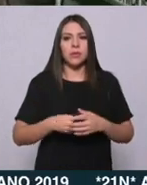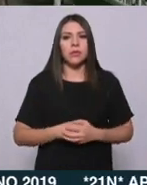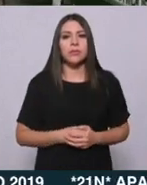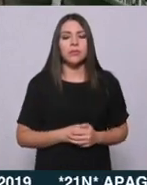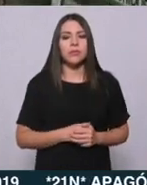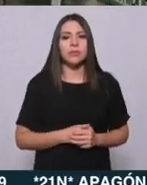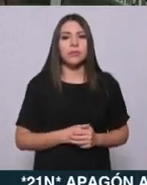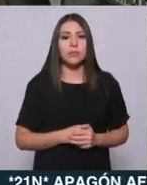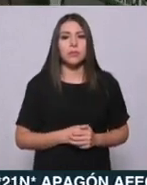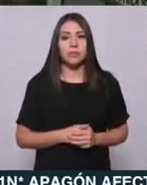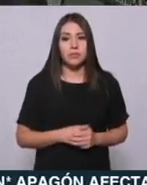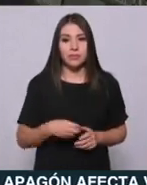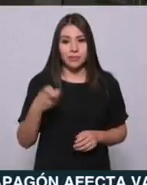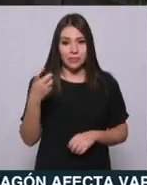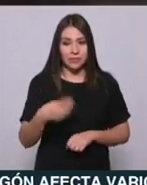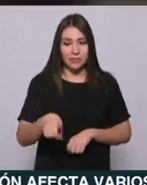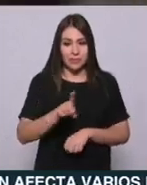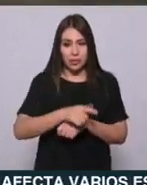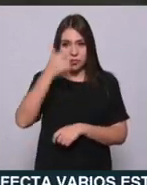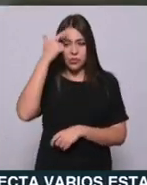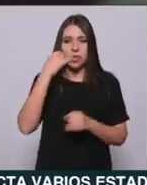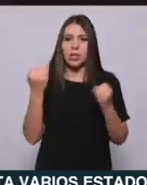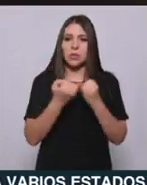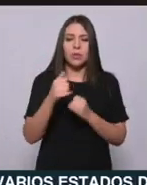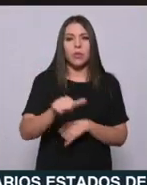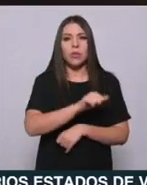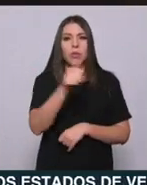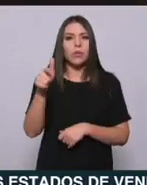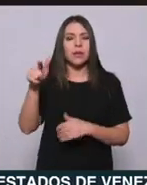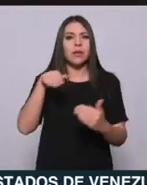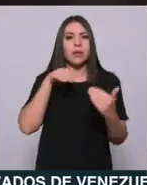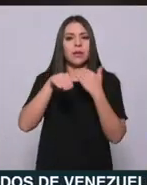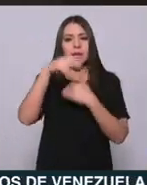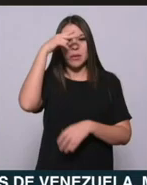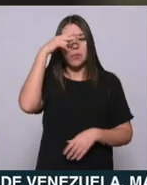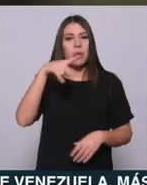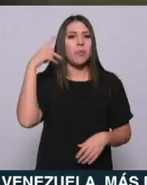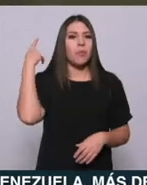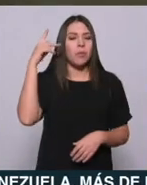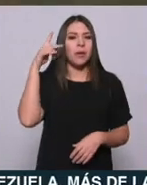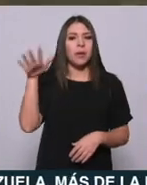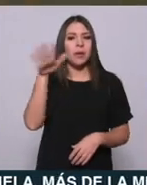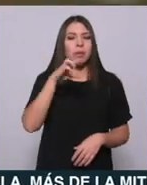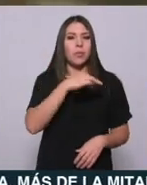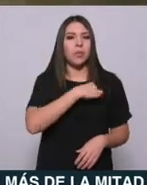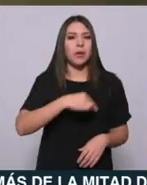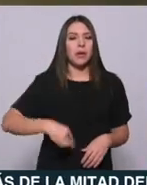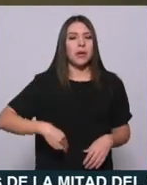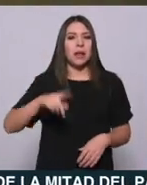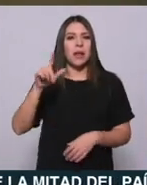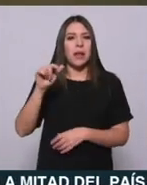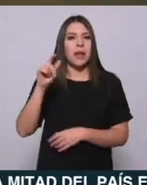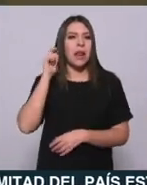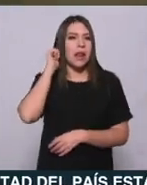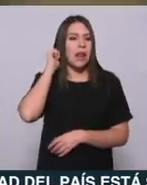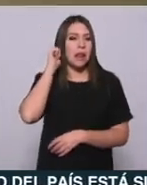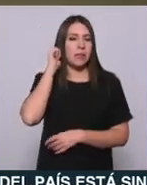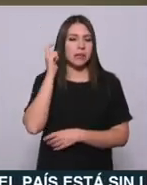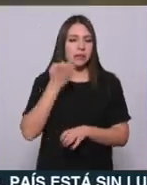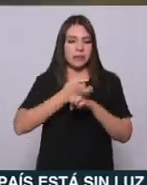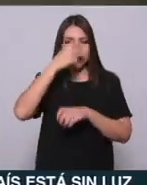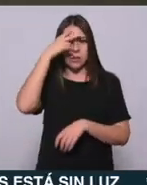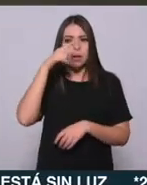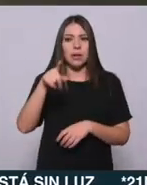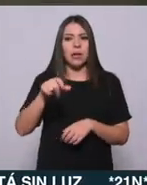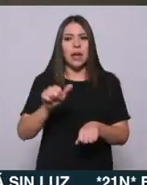Esa misma noche ocurrió un asalto similar en la autopista México-Puebla, en el municipio de La Paz, Estado de México, en el que la combi